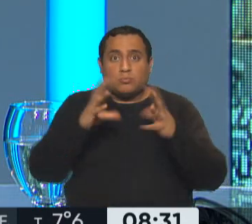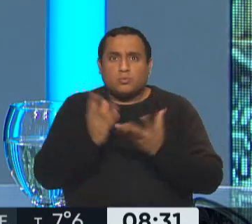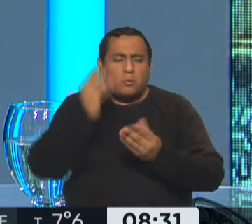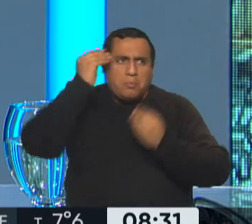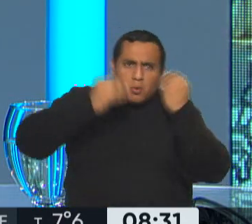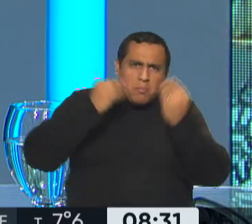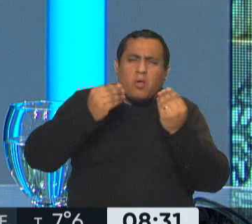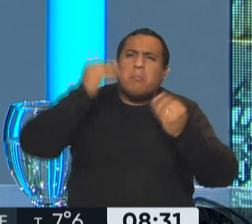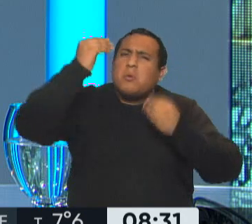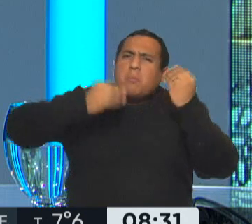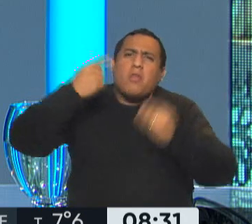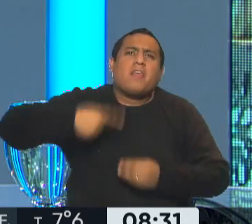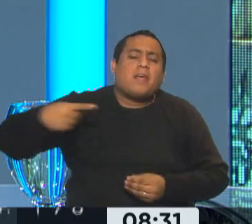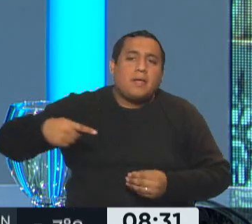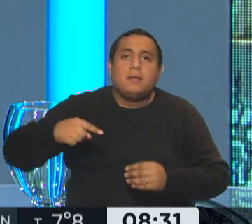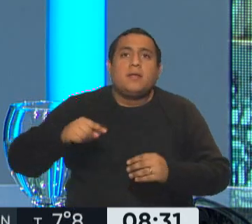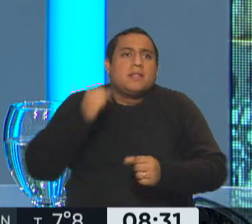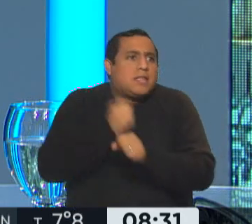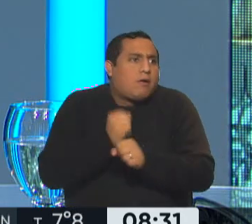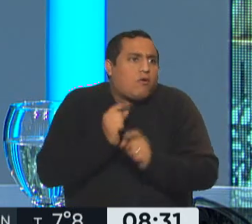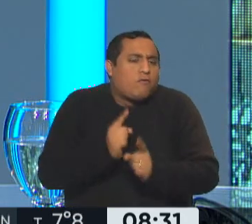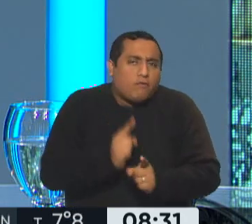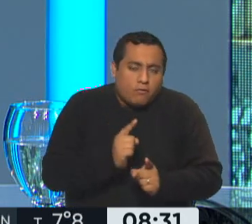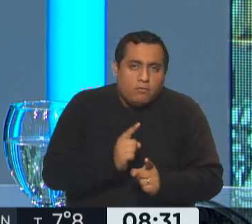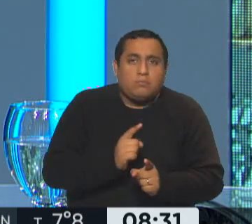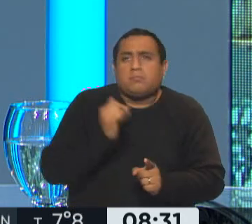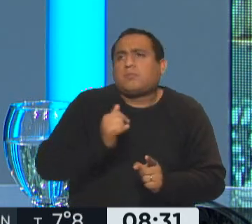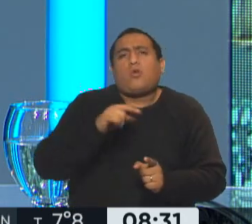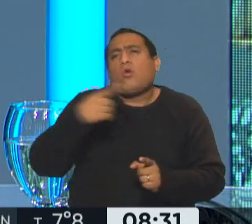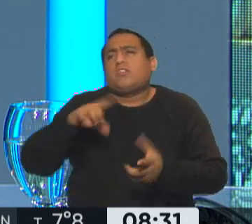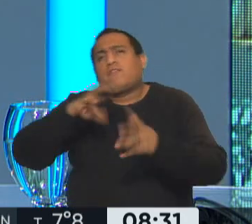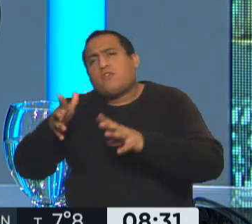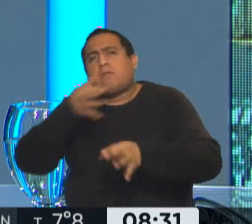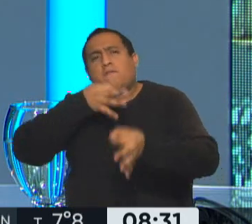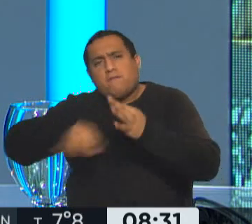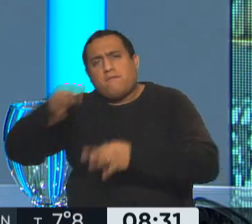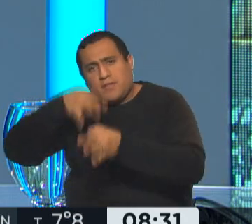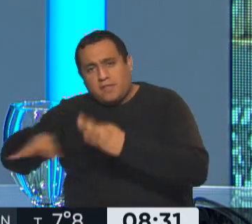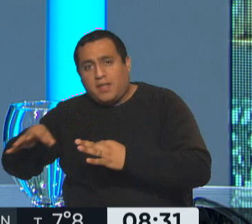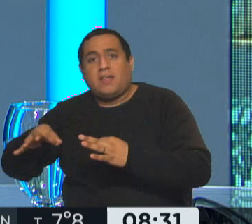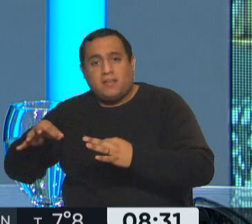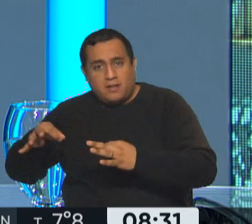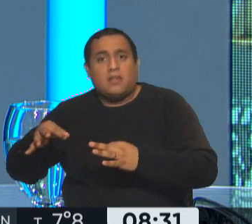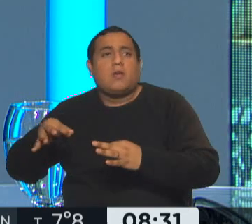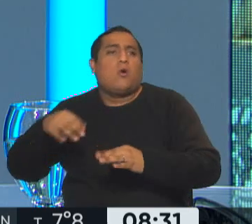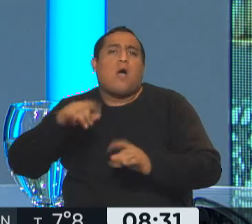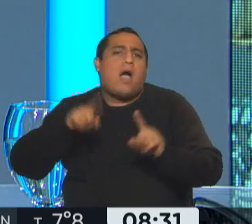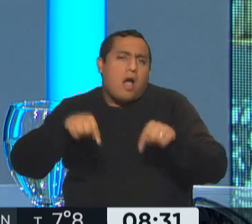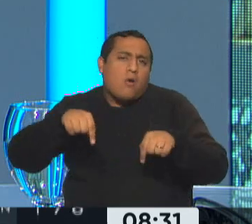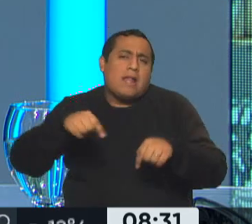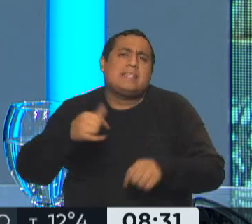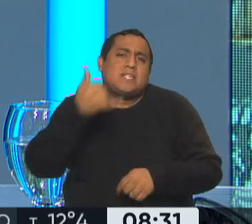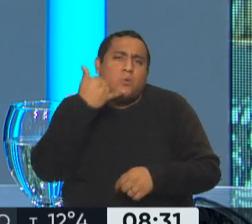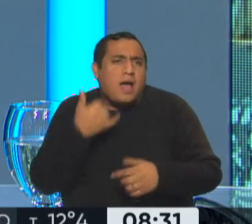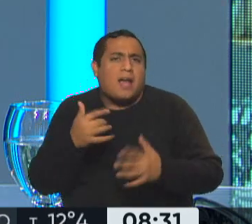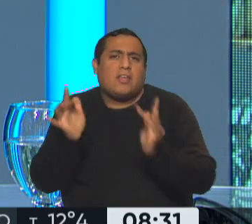sostener el trabajo. Hoy la digitalización, nuevas formas que tenemos de vender, esta amplitud de la vidriera, ¿no? A través de los teléfonos celulares, es otro tema